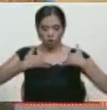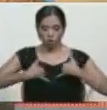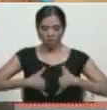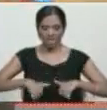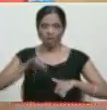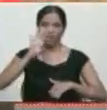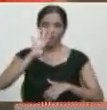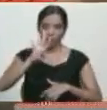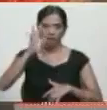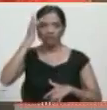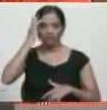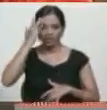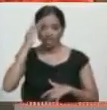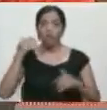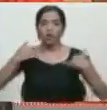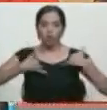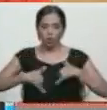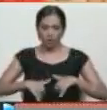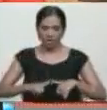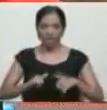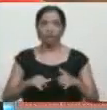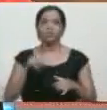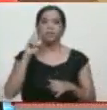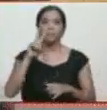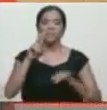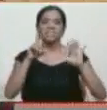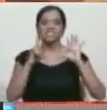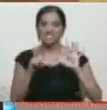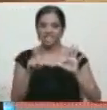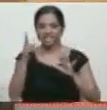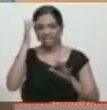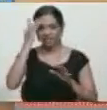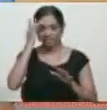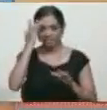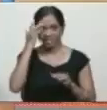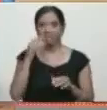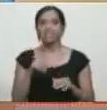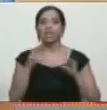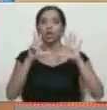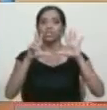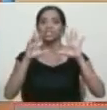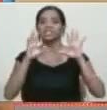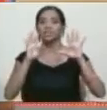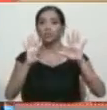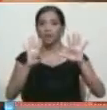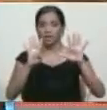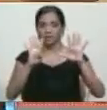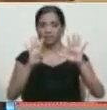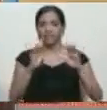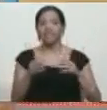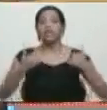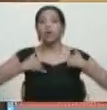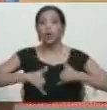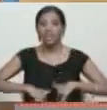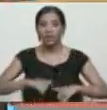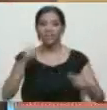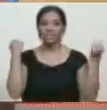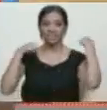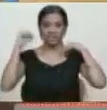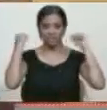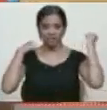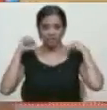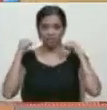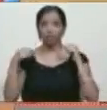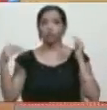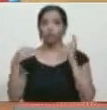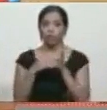de febrero, los hijos del 27 de febrero del 89, los hijos de la rebelión contra el Fondo